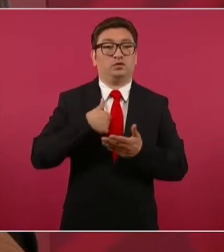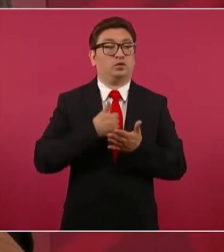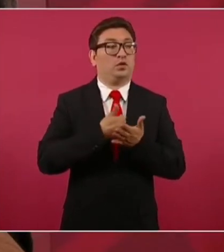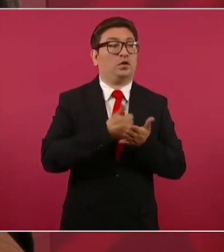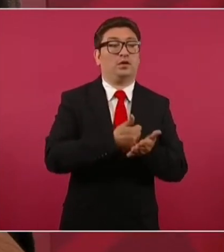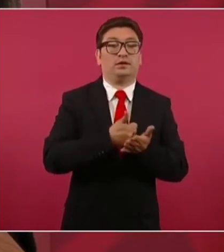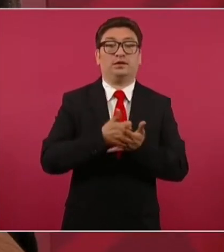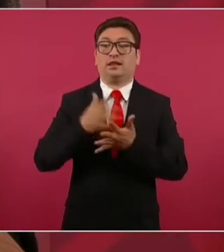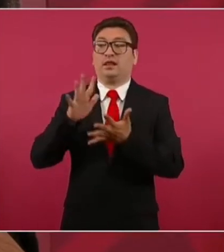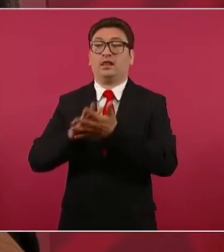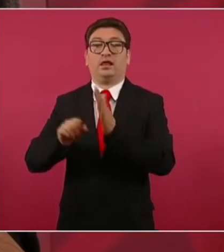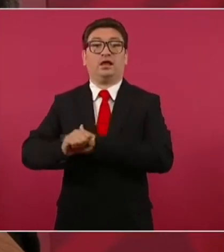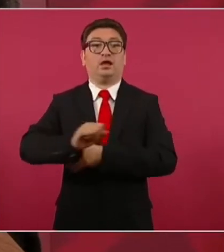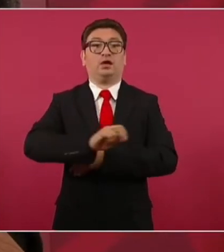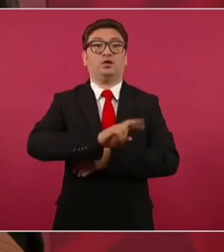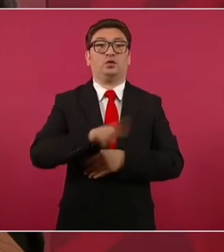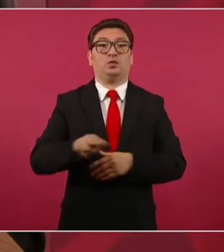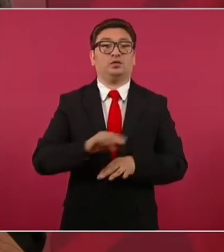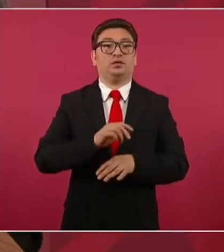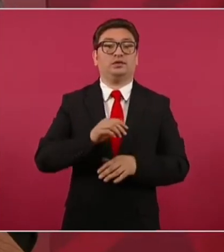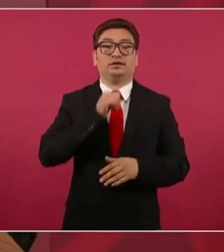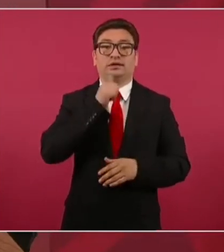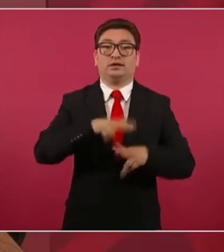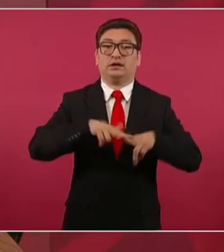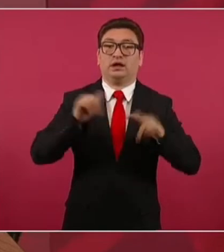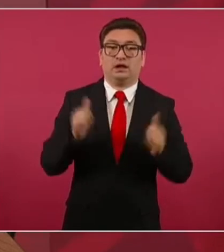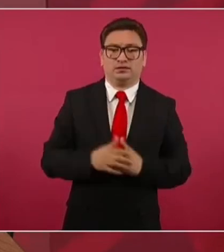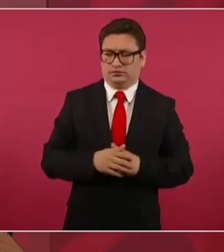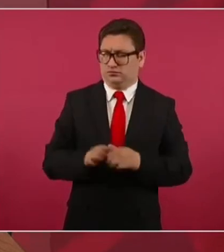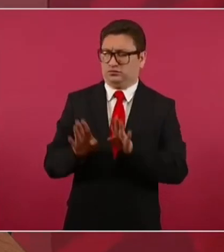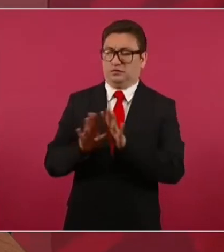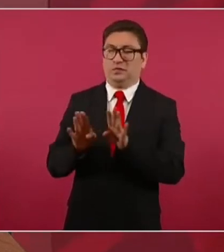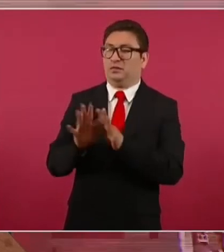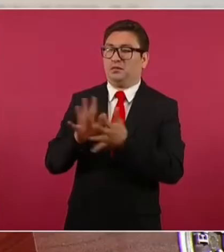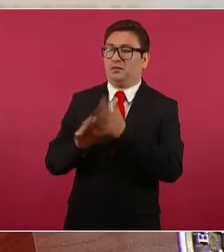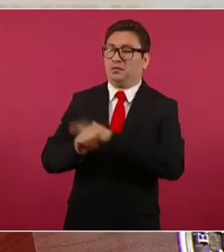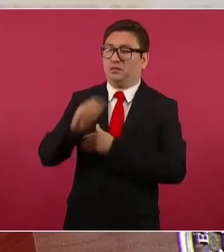Pues ¿cómo iban a tener a sus clientes en la cárcel